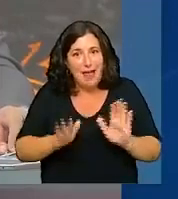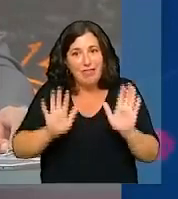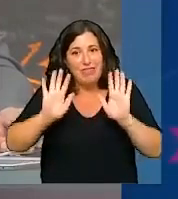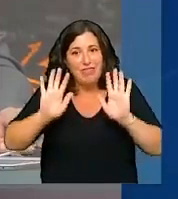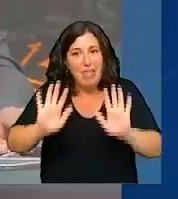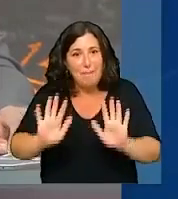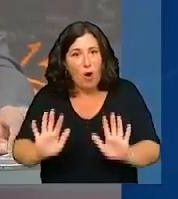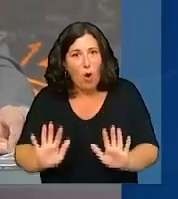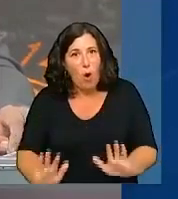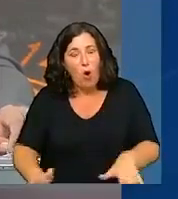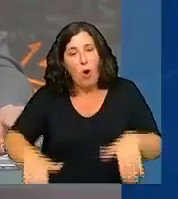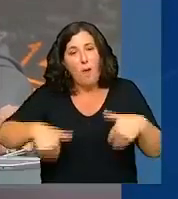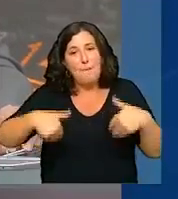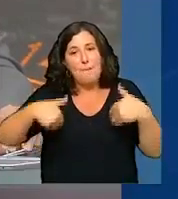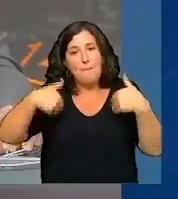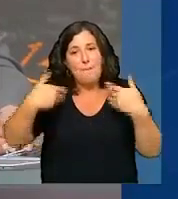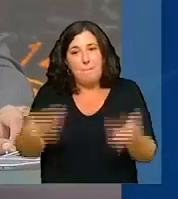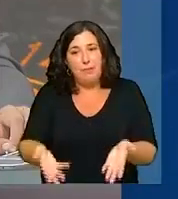el muro